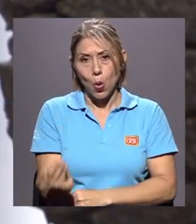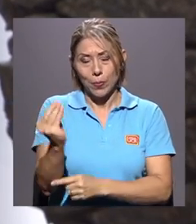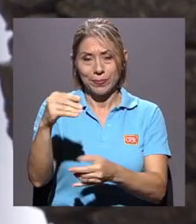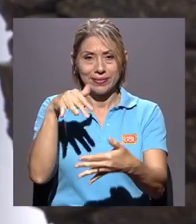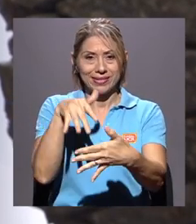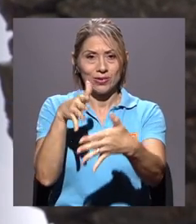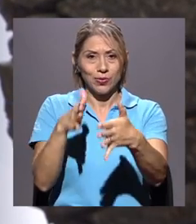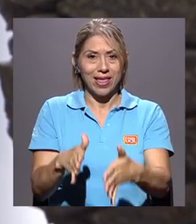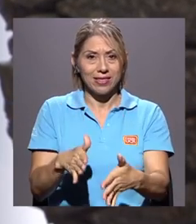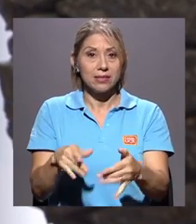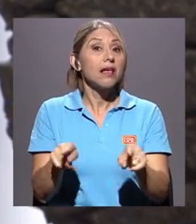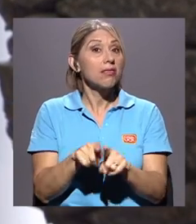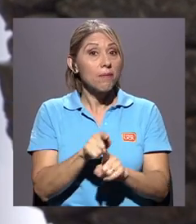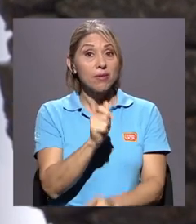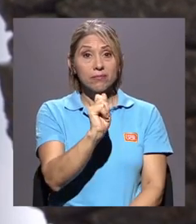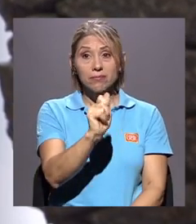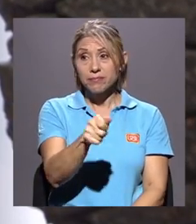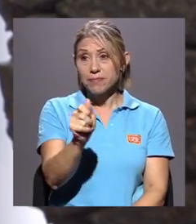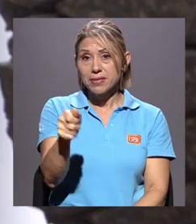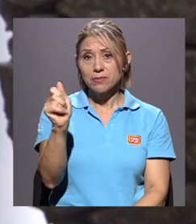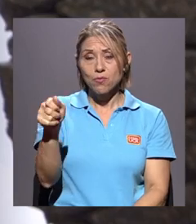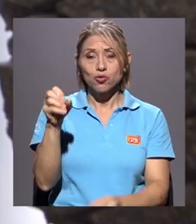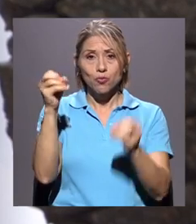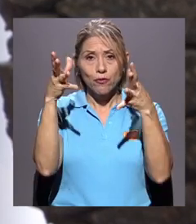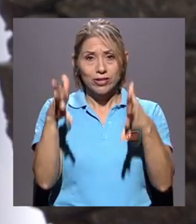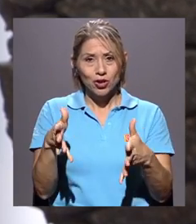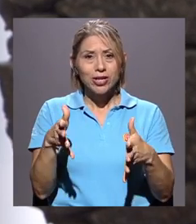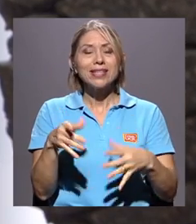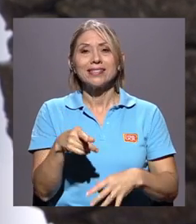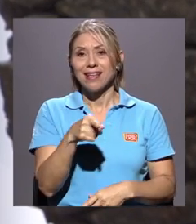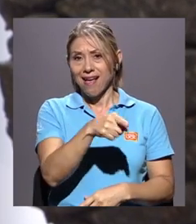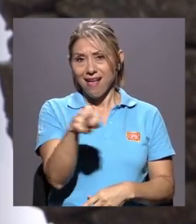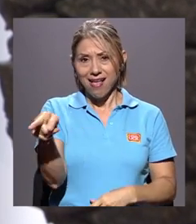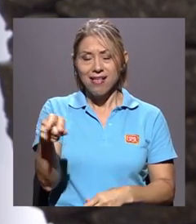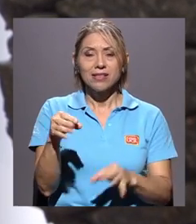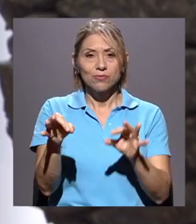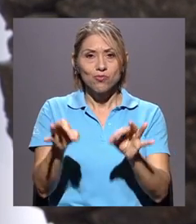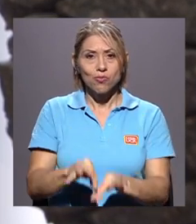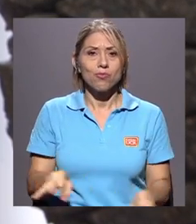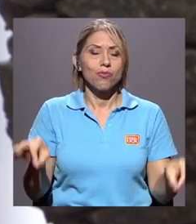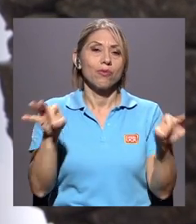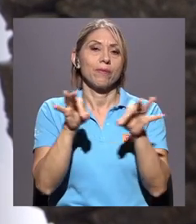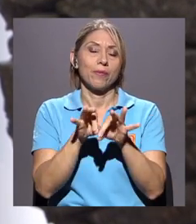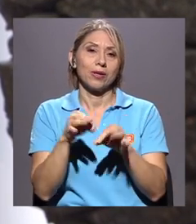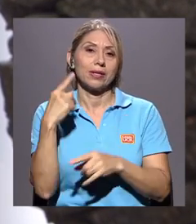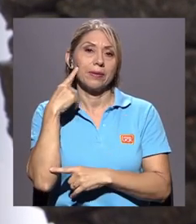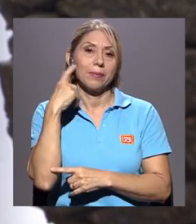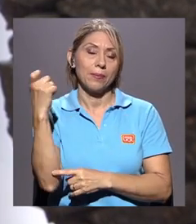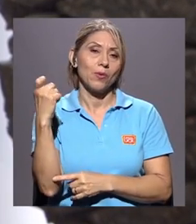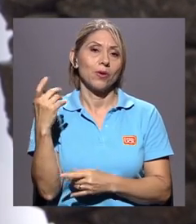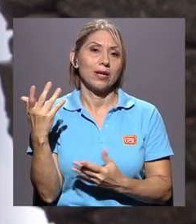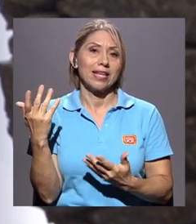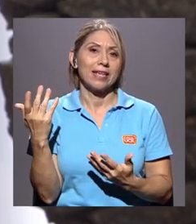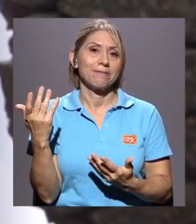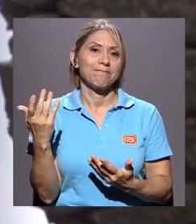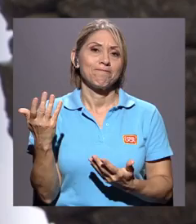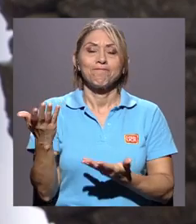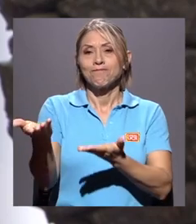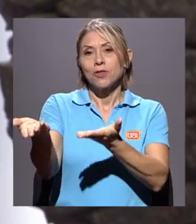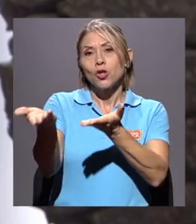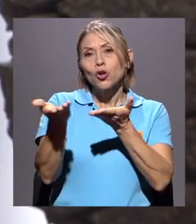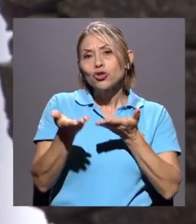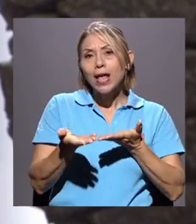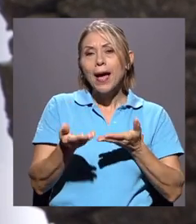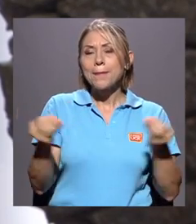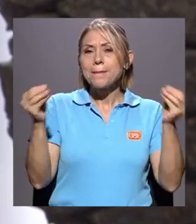estudiantes y hasta los mismos profesores, ¿verdad? Es muy importante porque nos da una amplitud en